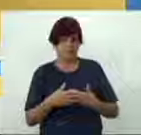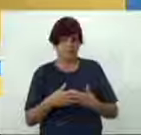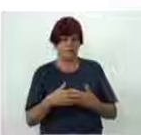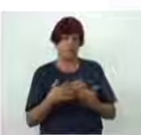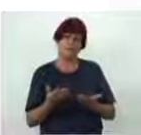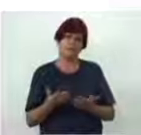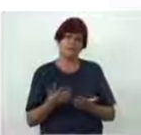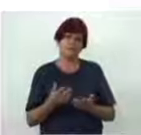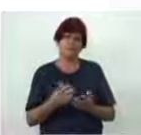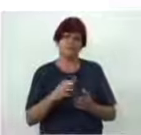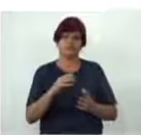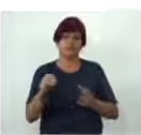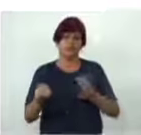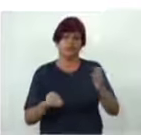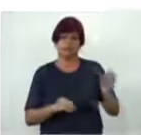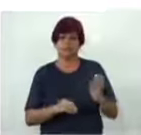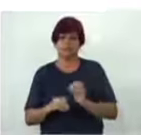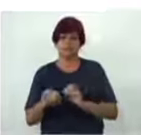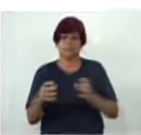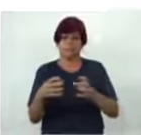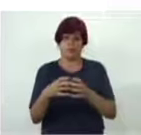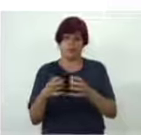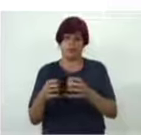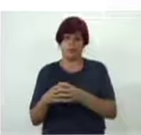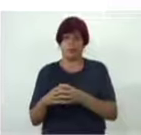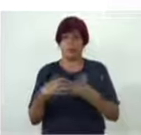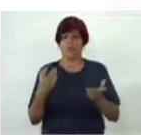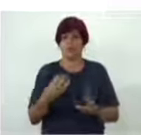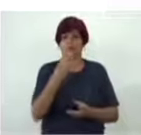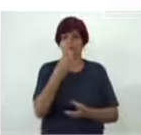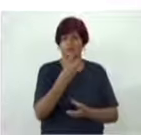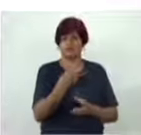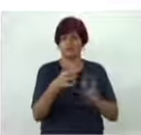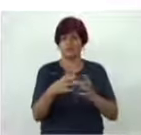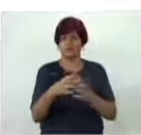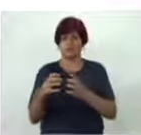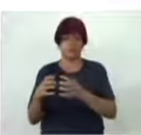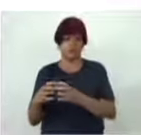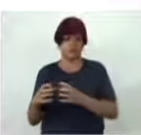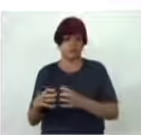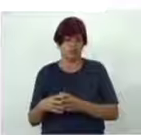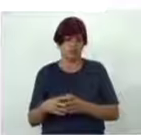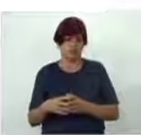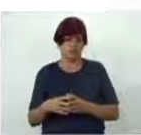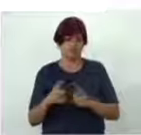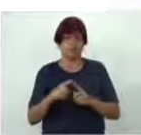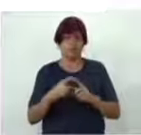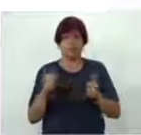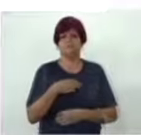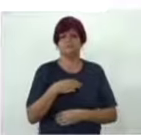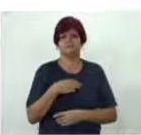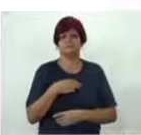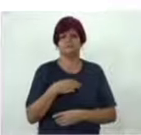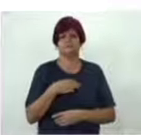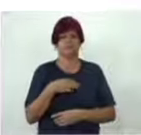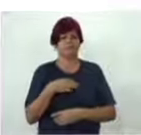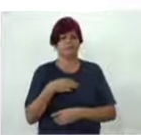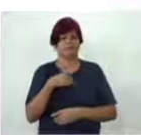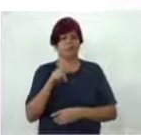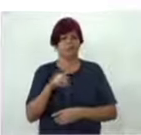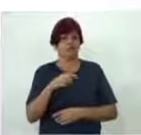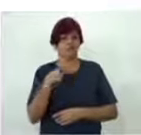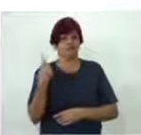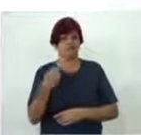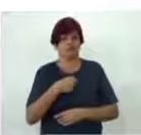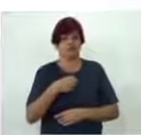es descomponer conjuntos en tres subconjuntos disjuntos. ¿Por qué este objetivo? Y es